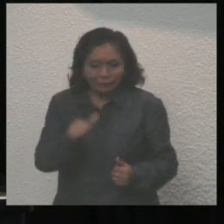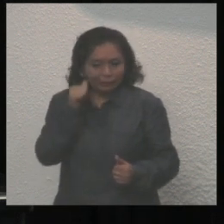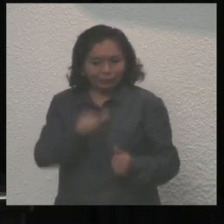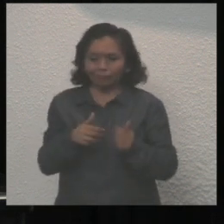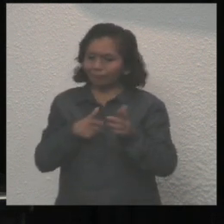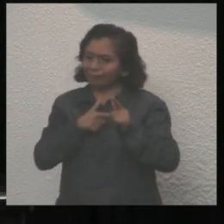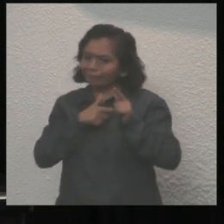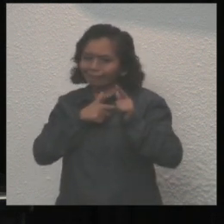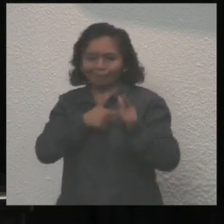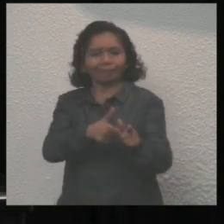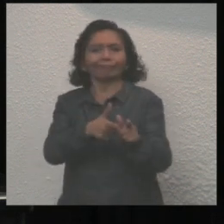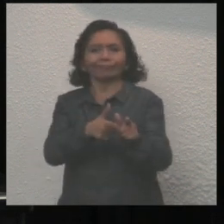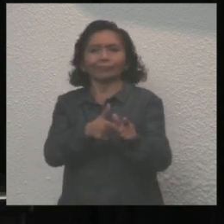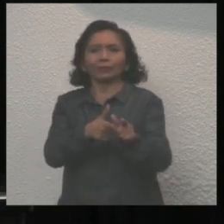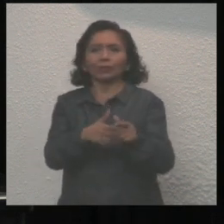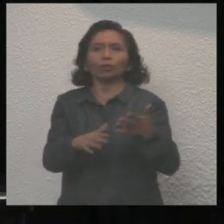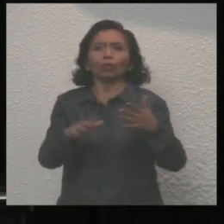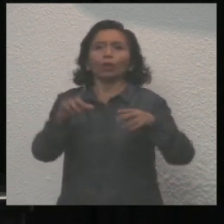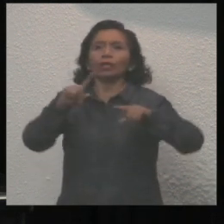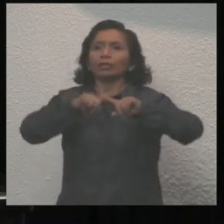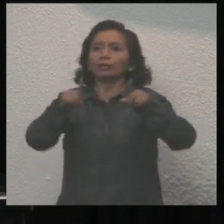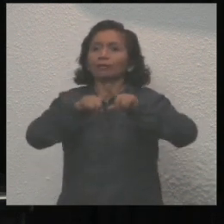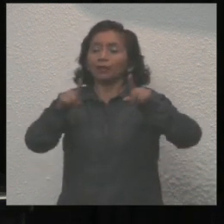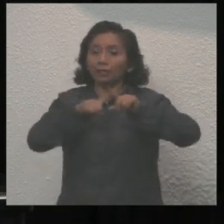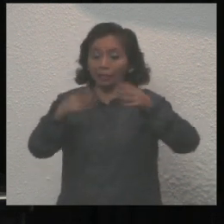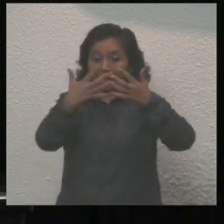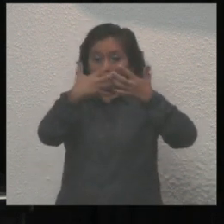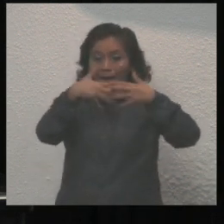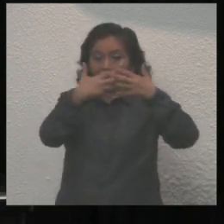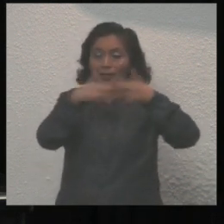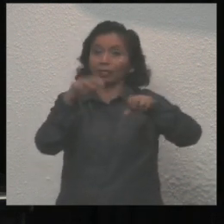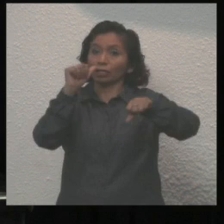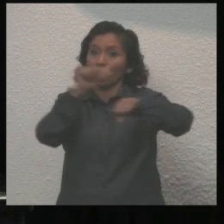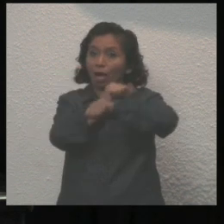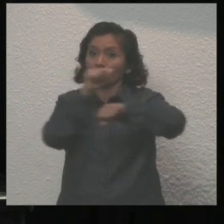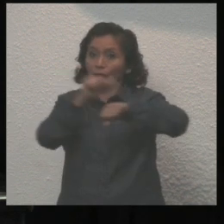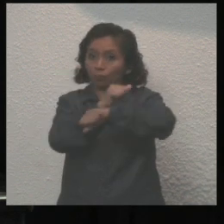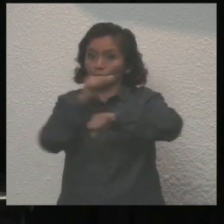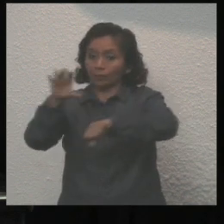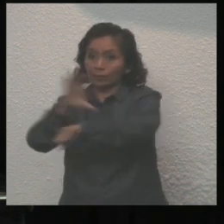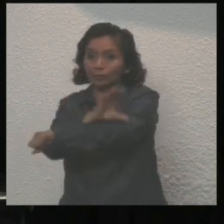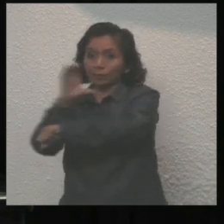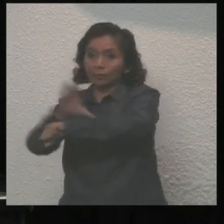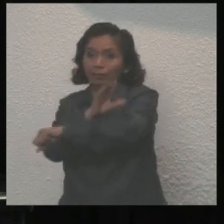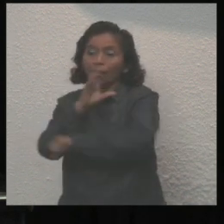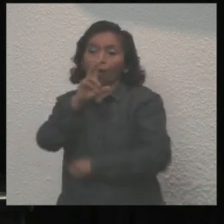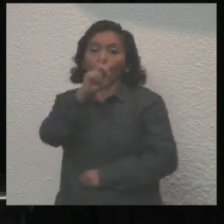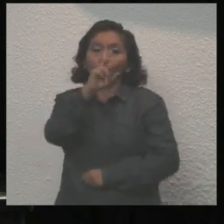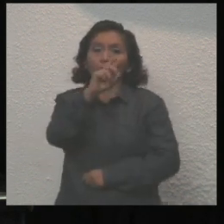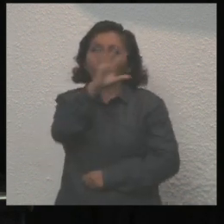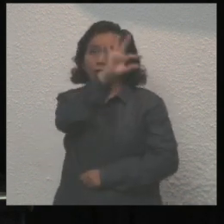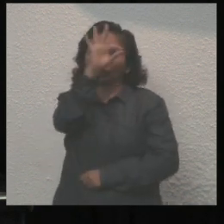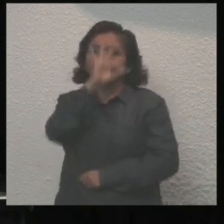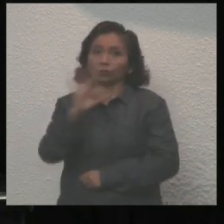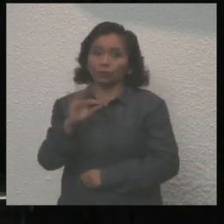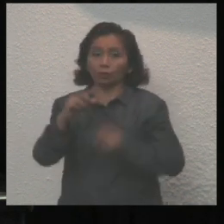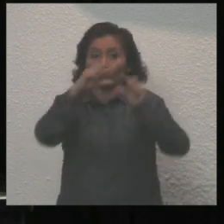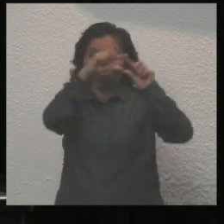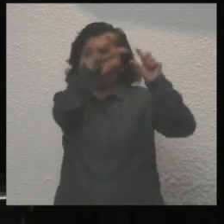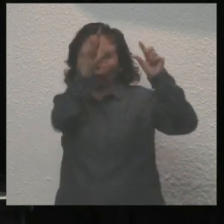algunas empresas automotrices y electrónicas que integran a los bienes producidos solo un 30% de insumos